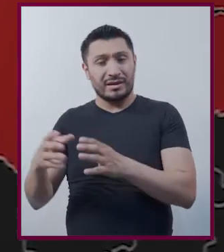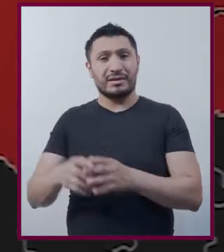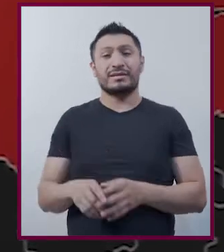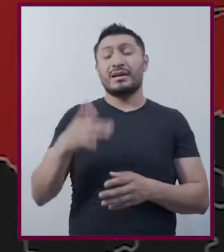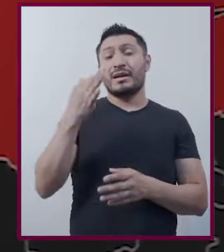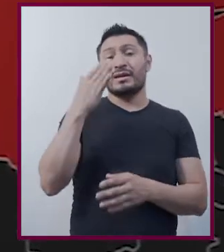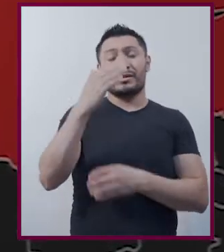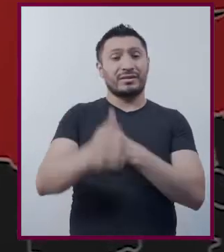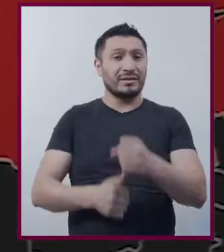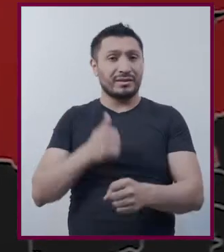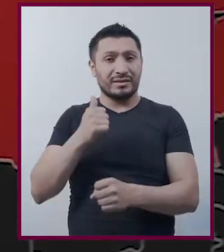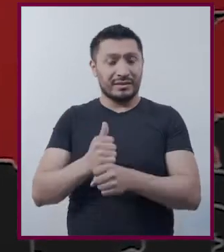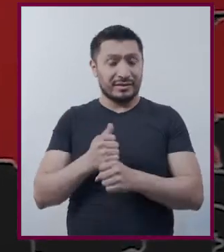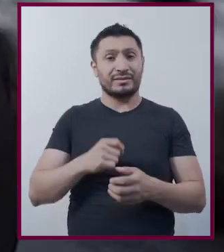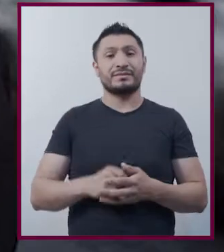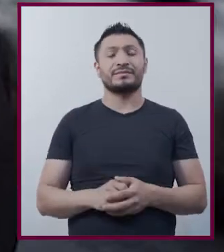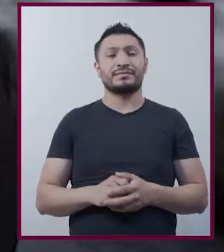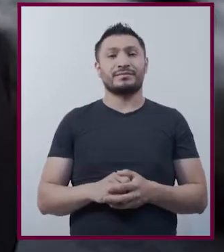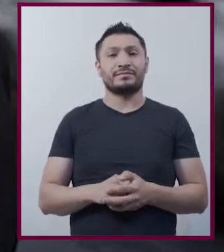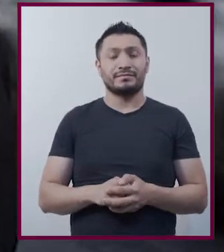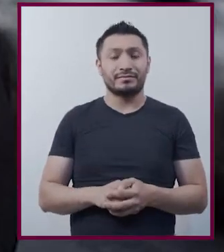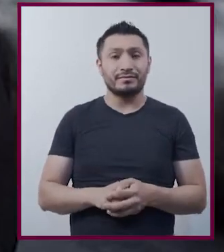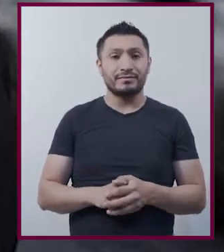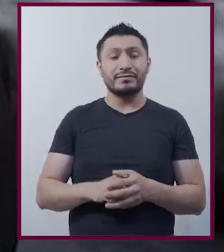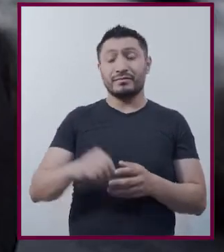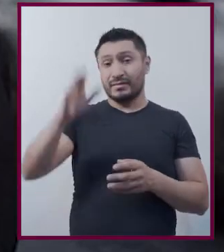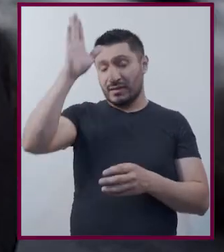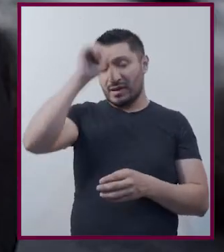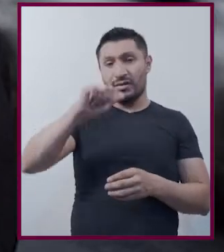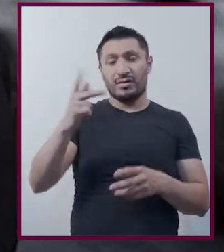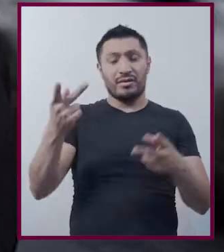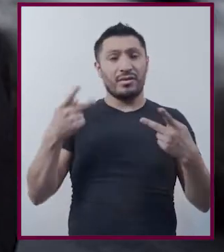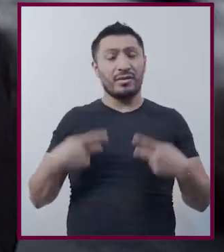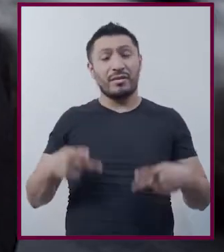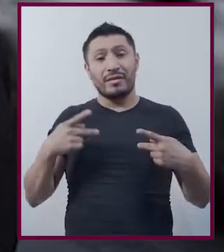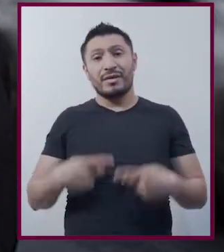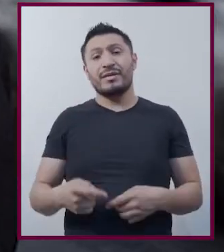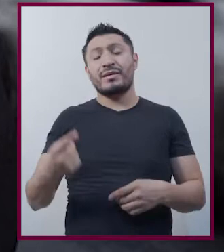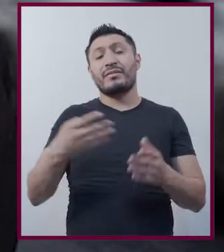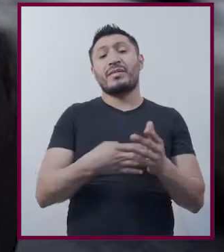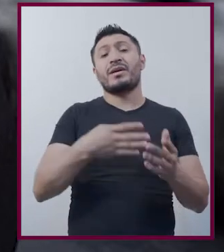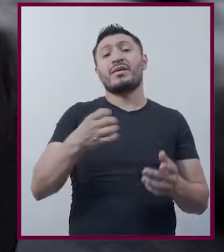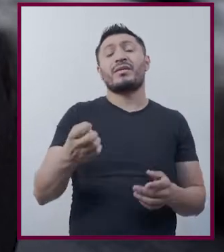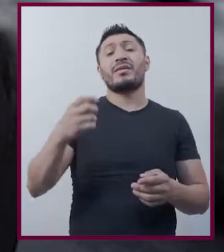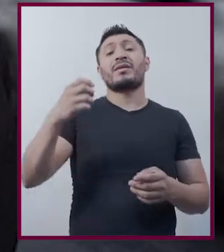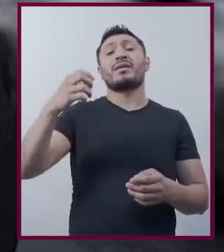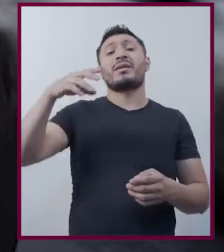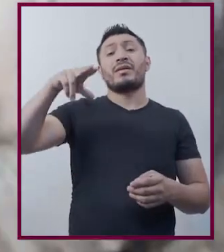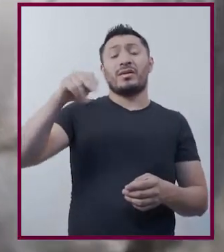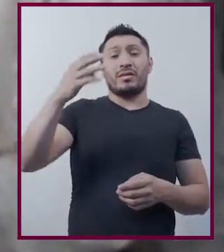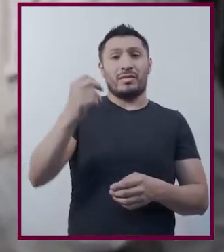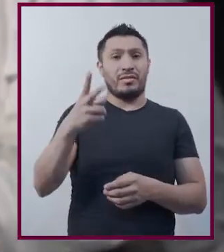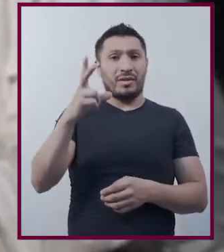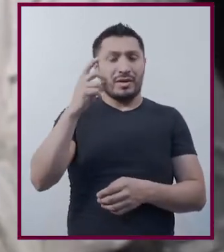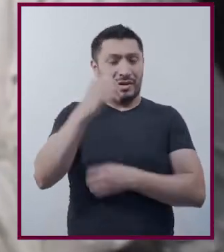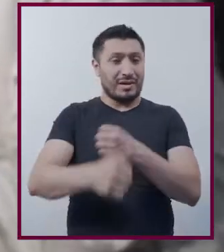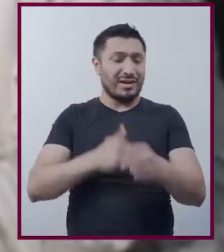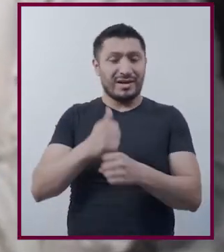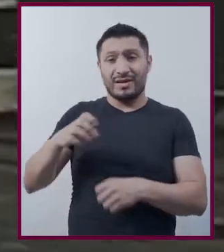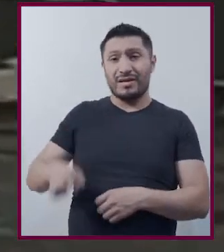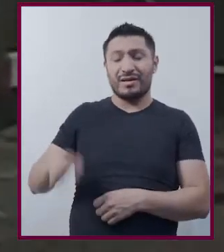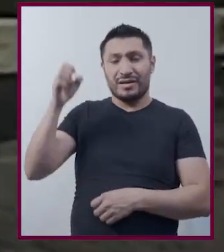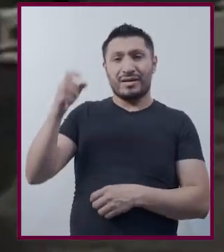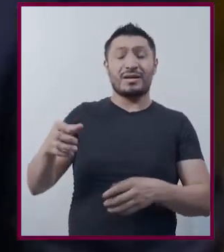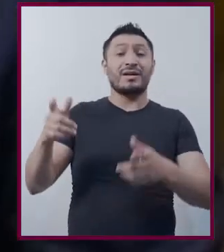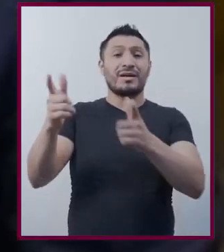De acuerdo con Fukuyama, que en 1989 contaba con apenas 37 añitos, la caída del bloque